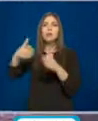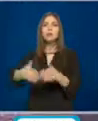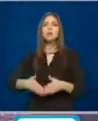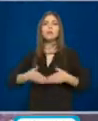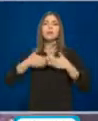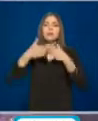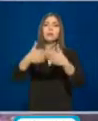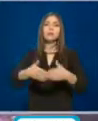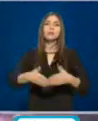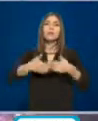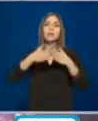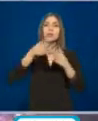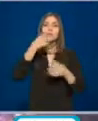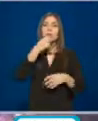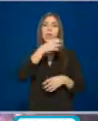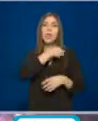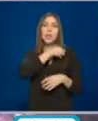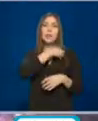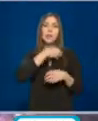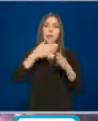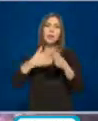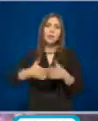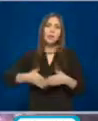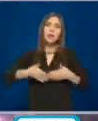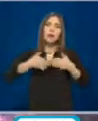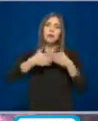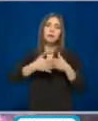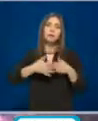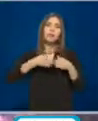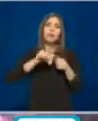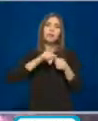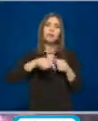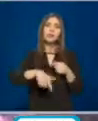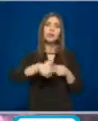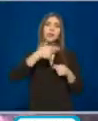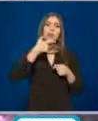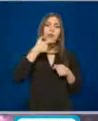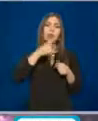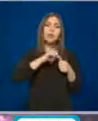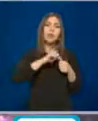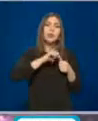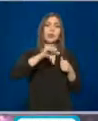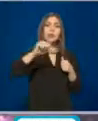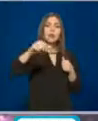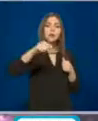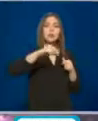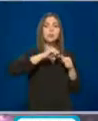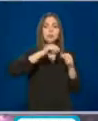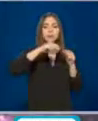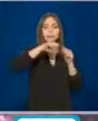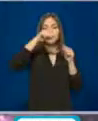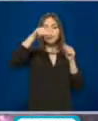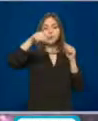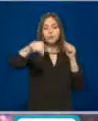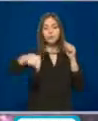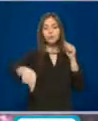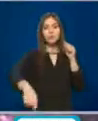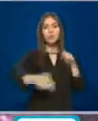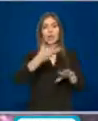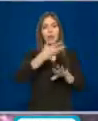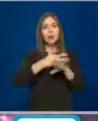capitán Blake, el capitán del barco, de Inglaterra bajan hacia América para cruzar